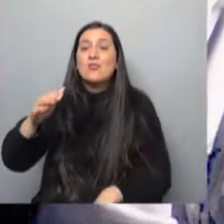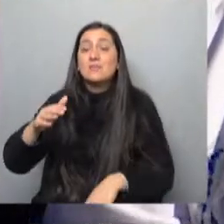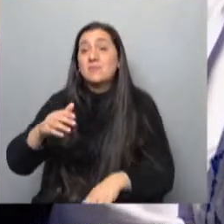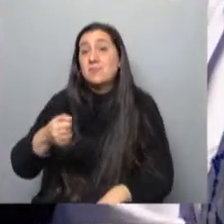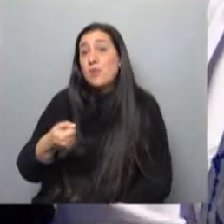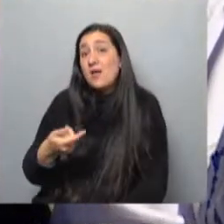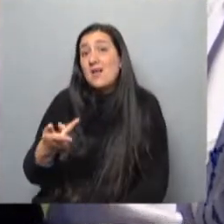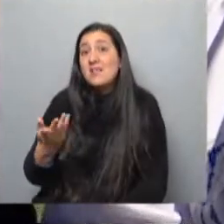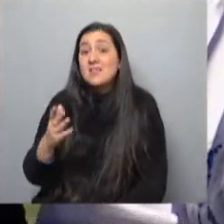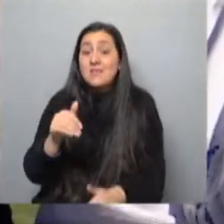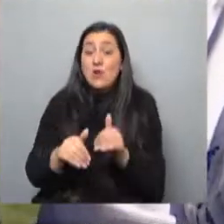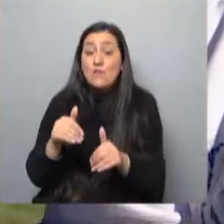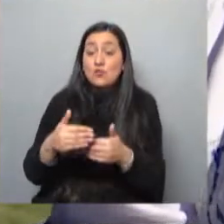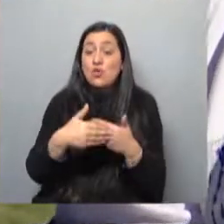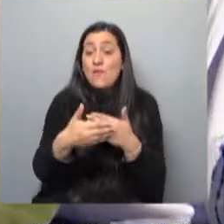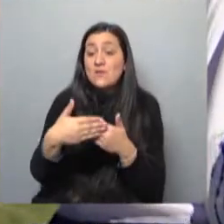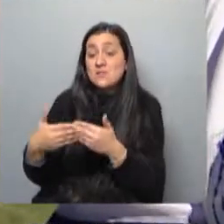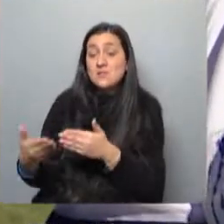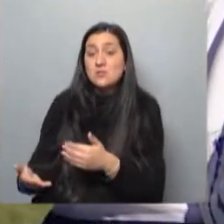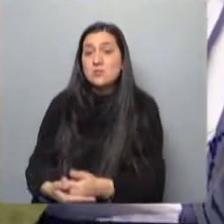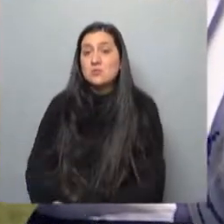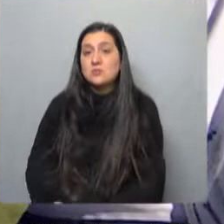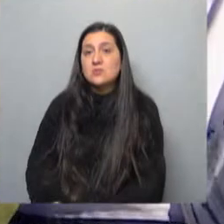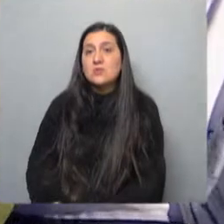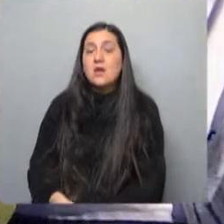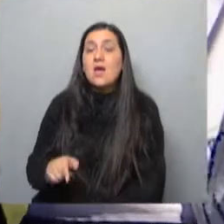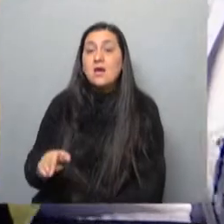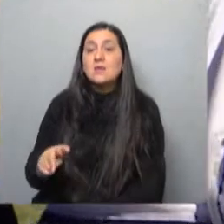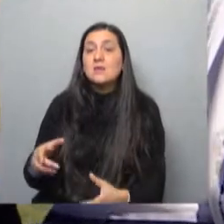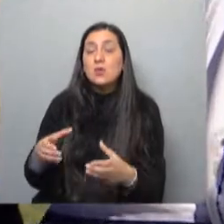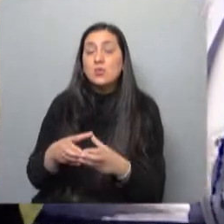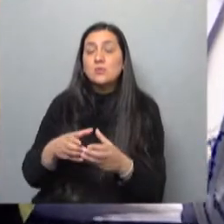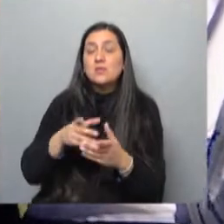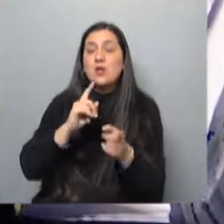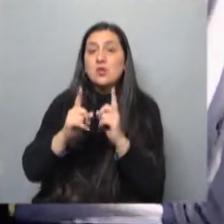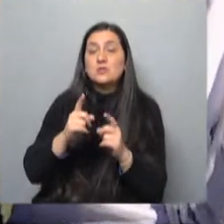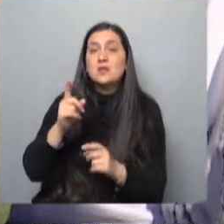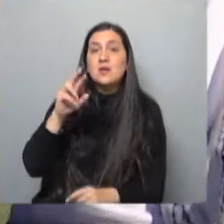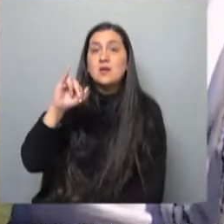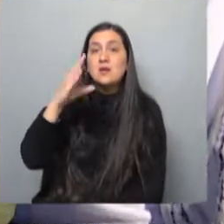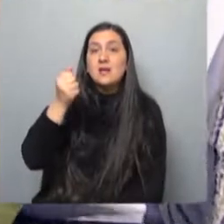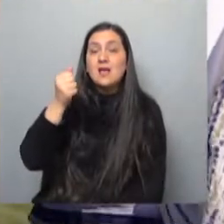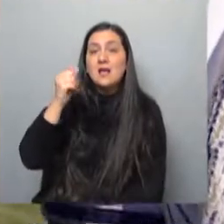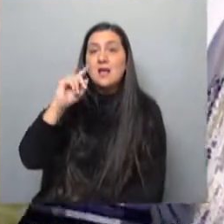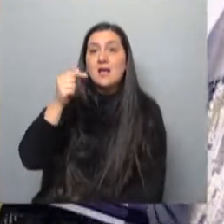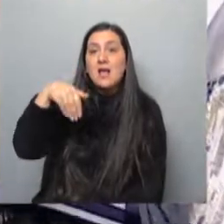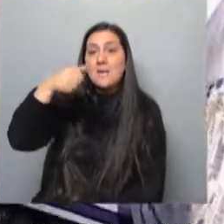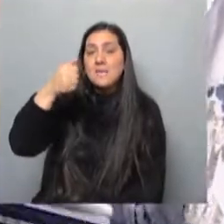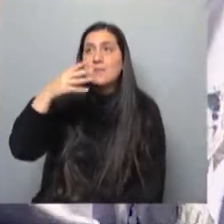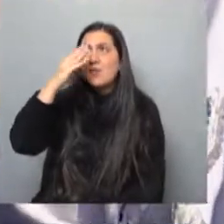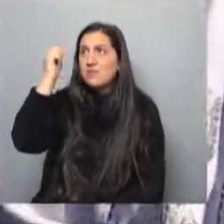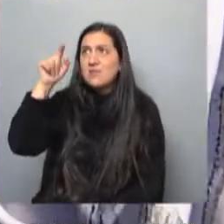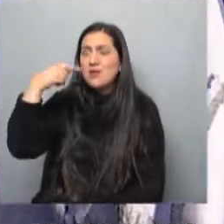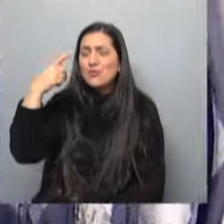votos de los vecinos y de ahí salieron los el 11 rica gama y no me acuerdo ahora el otro